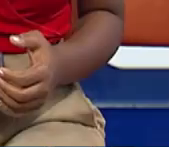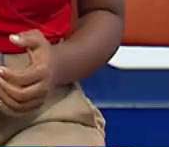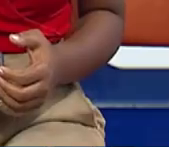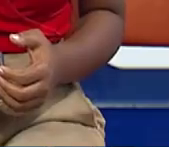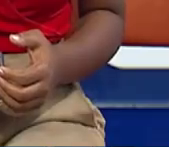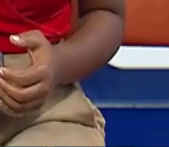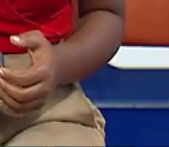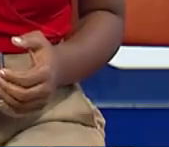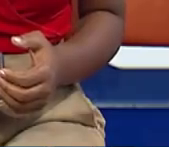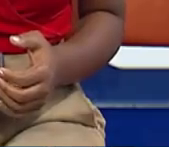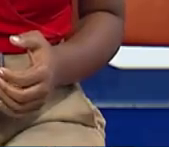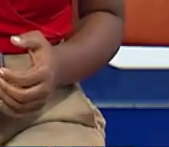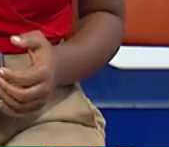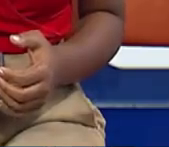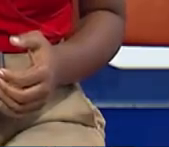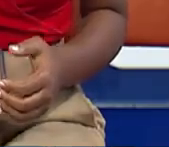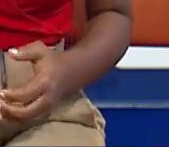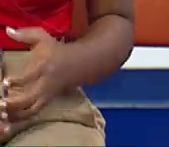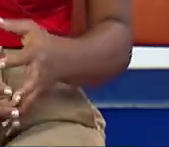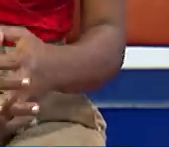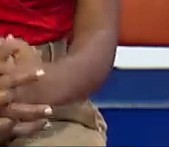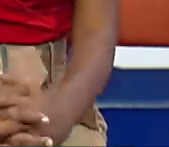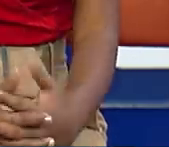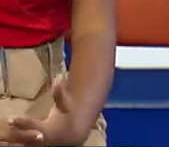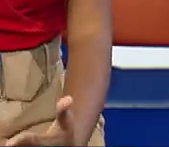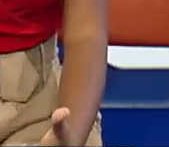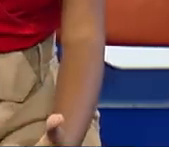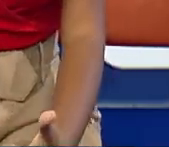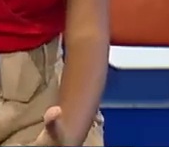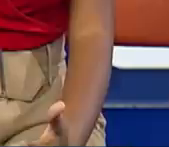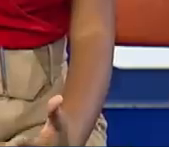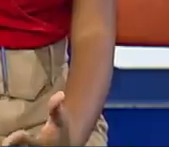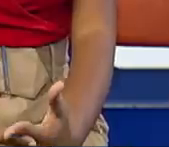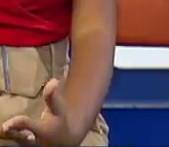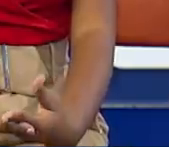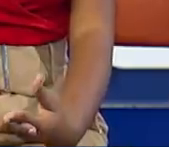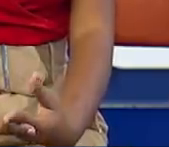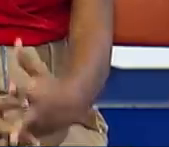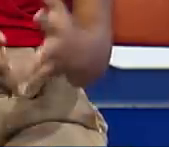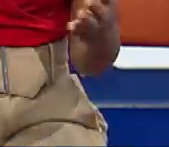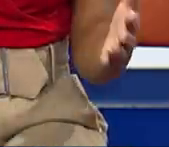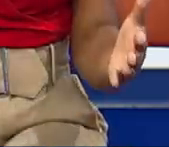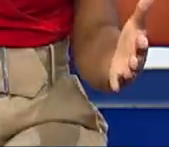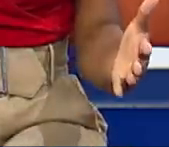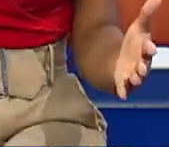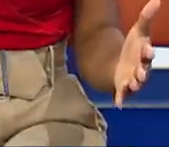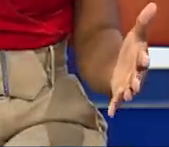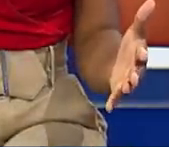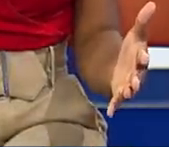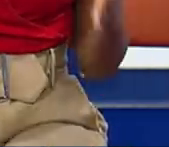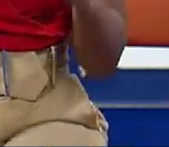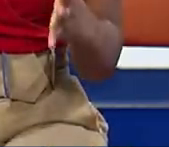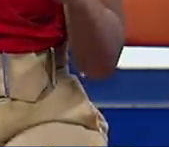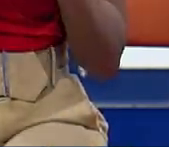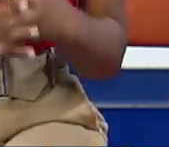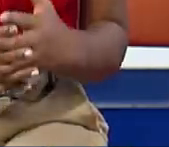jueves 11 de junio de 2020. ¿Cómo estás, Gel? Muy bien, Isa, amigos televidentes, gracias por estar junto a nosotros desde aquí. Les enviamos